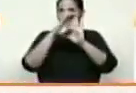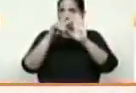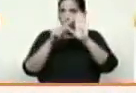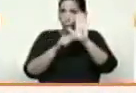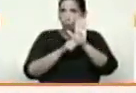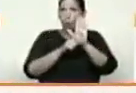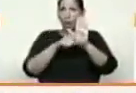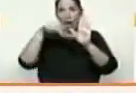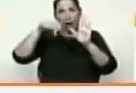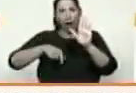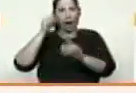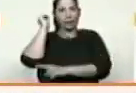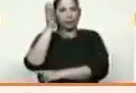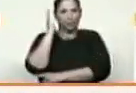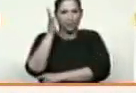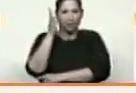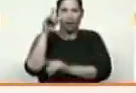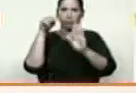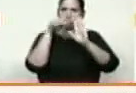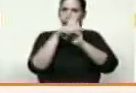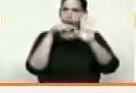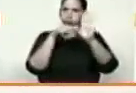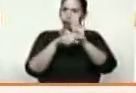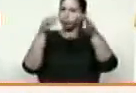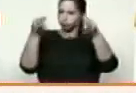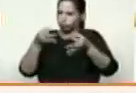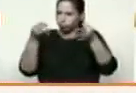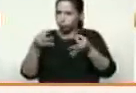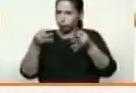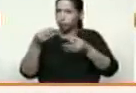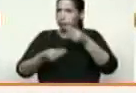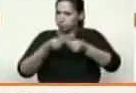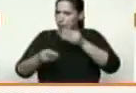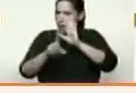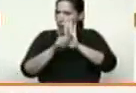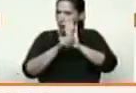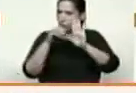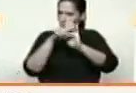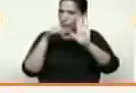esta Asamblea se cumplan, de verdad.